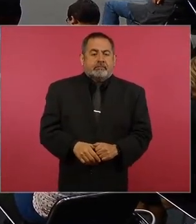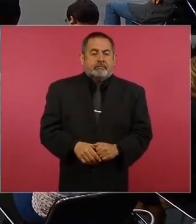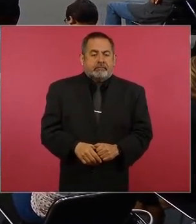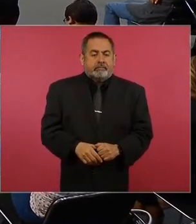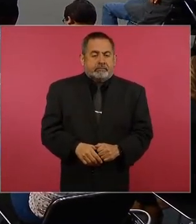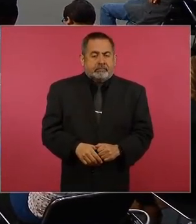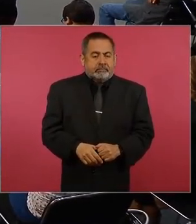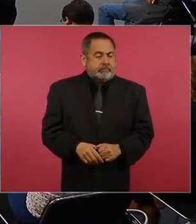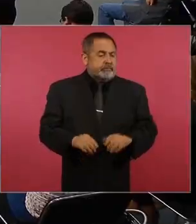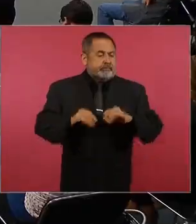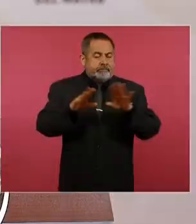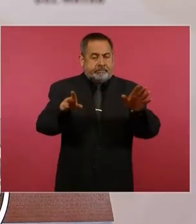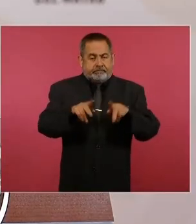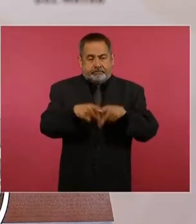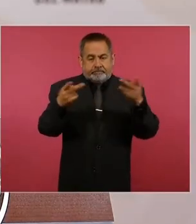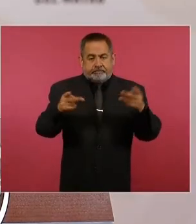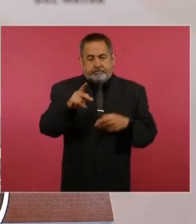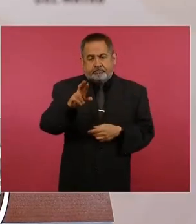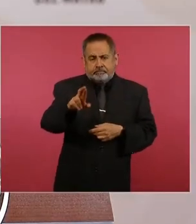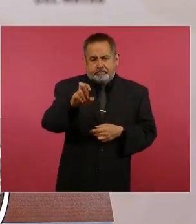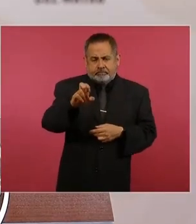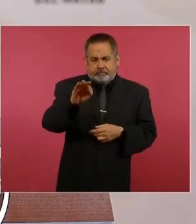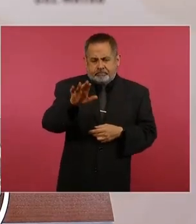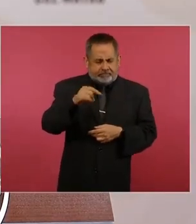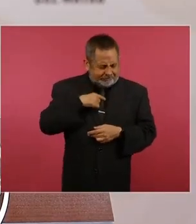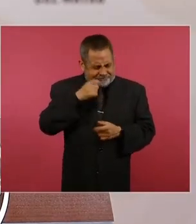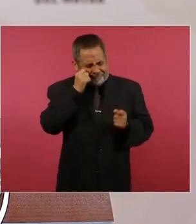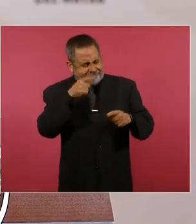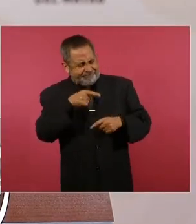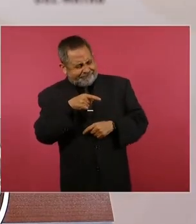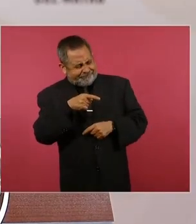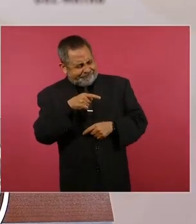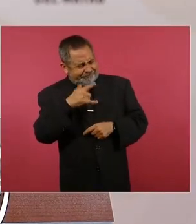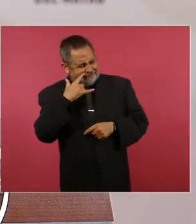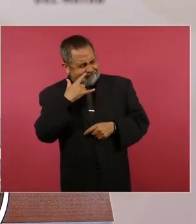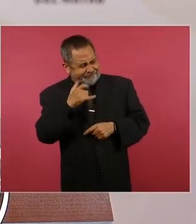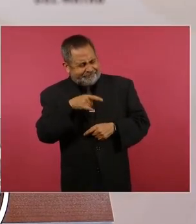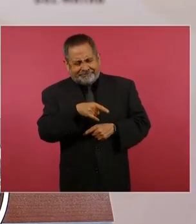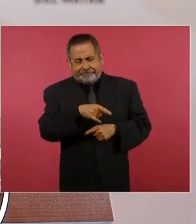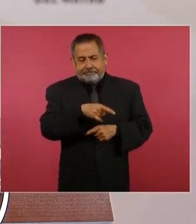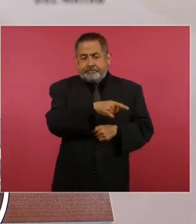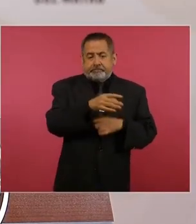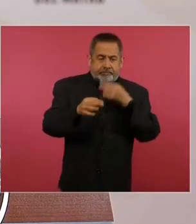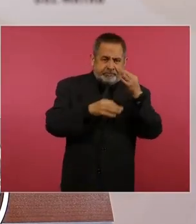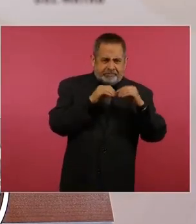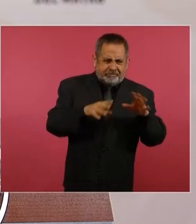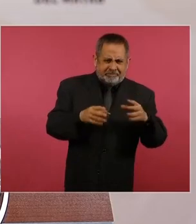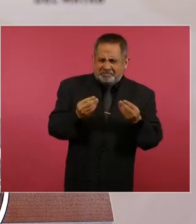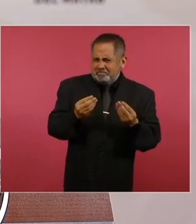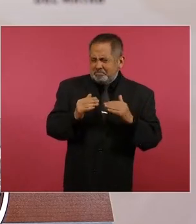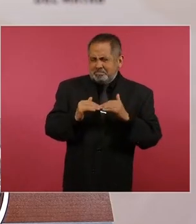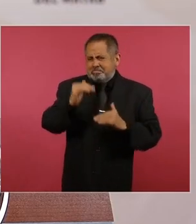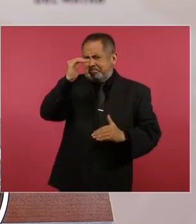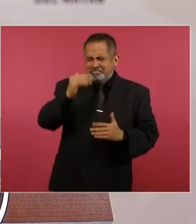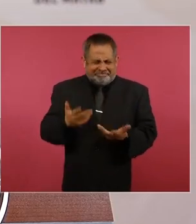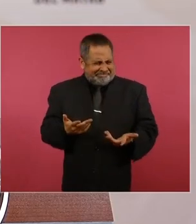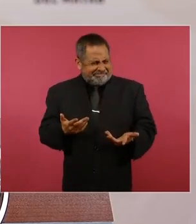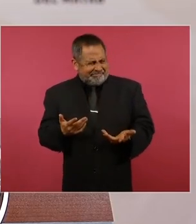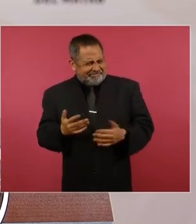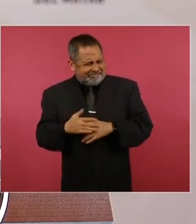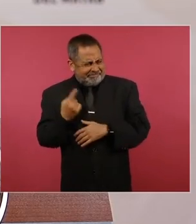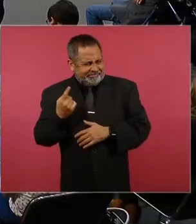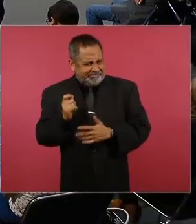Si ven la metodología del Reforma, porque me llamó la atención a mí también, ¿por qué tanto?